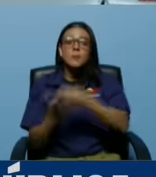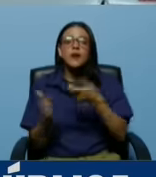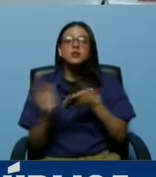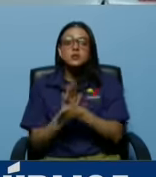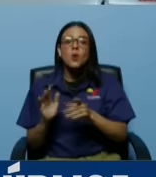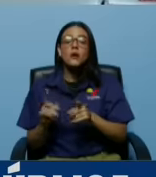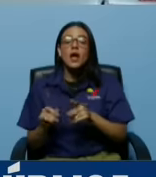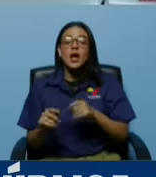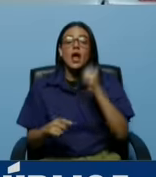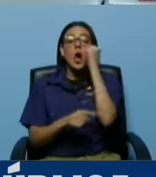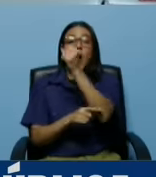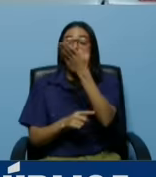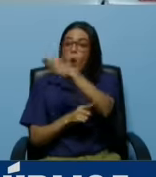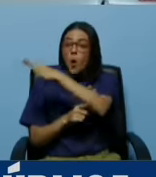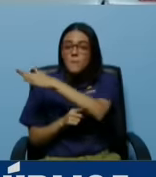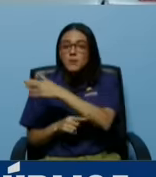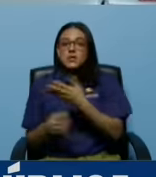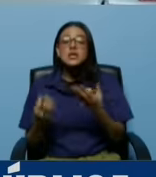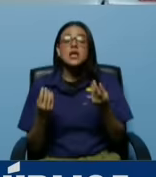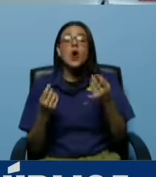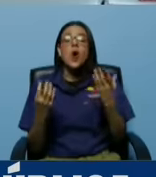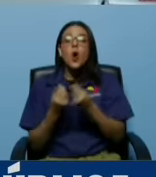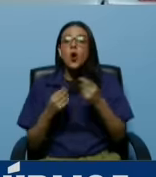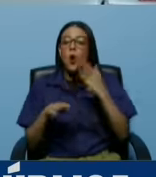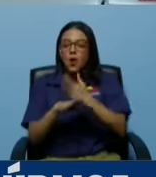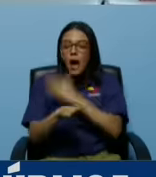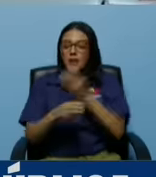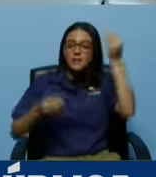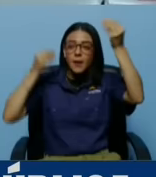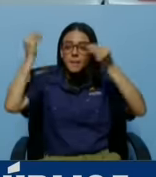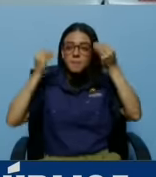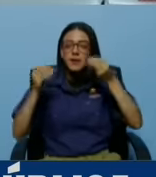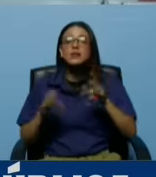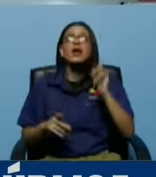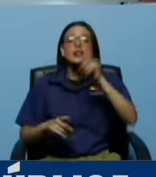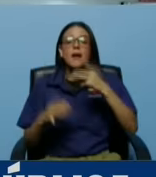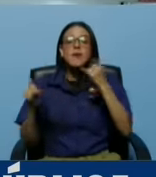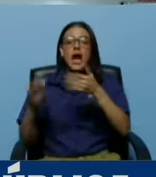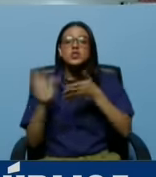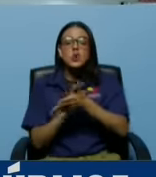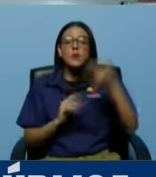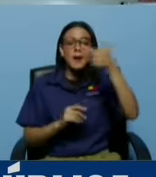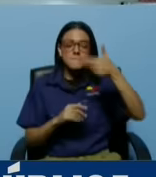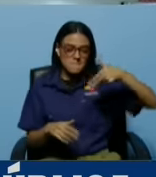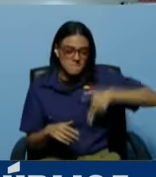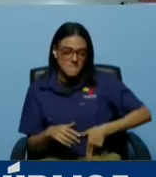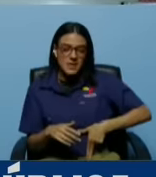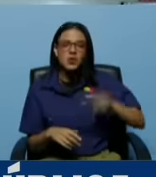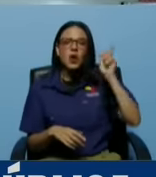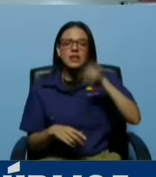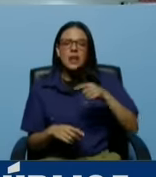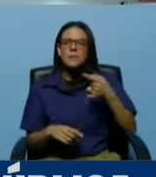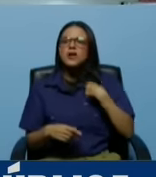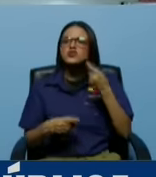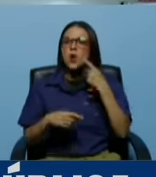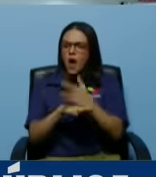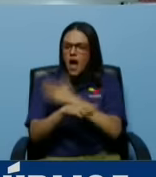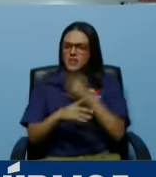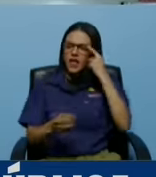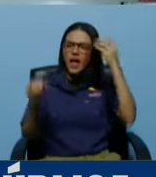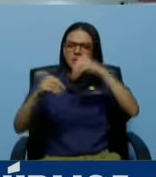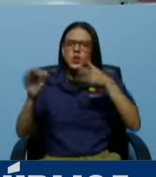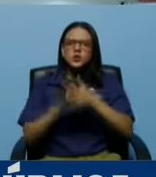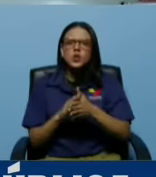homicidio calificado con alevosía y motivos fútiles, porte ilícito de arma de fuego, asociación para delinquir y terrorismo. Pero